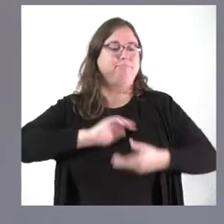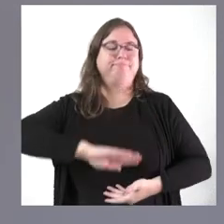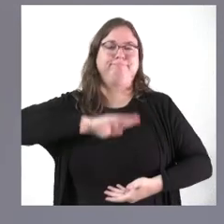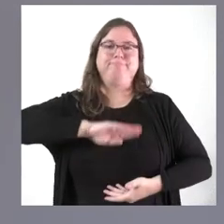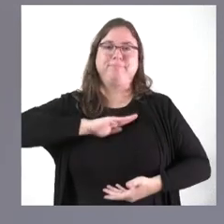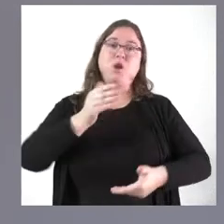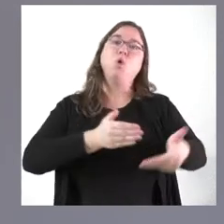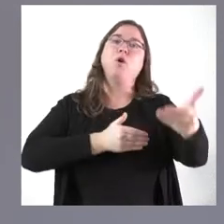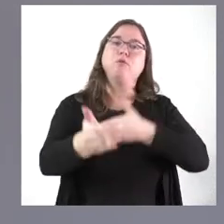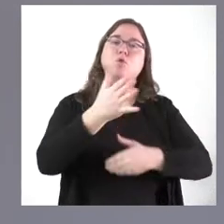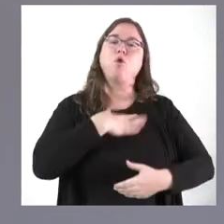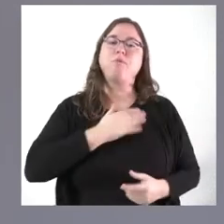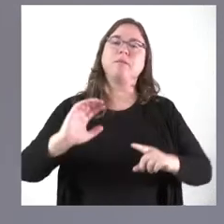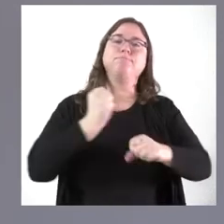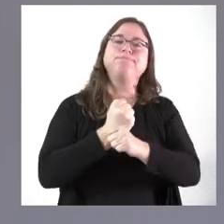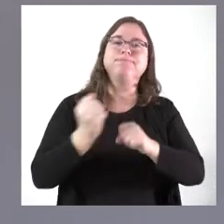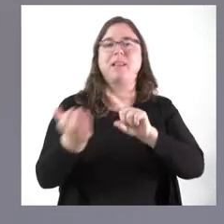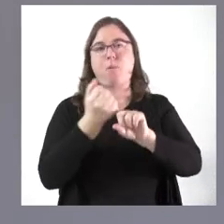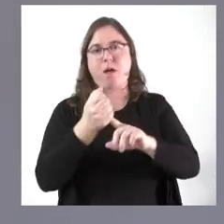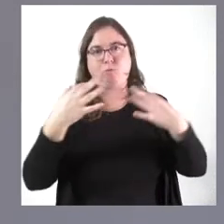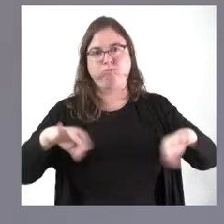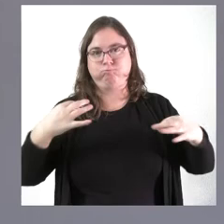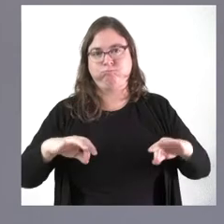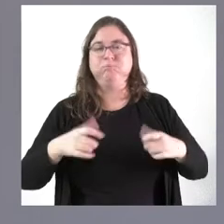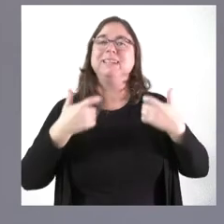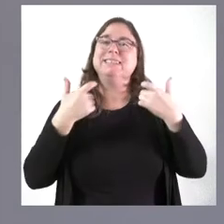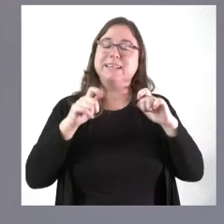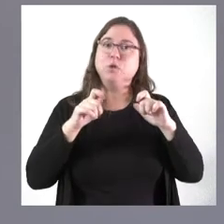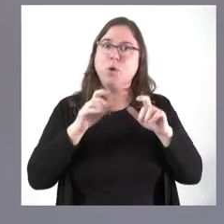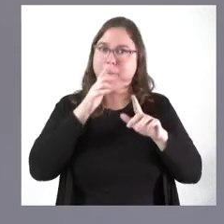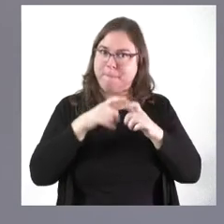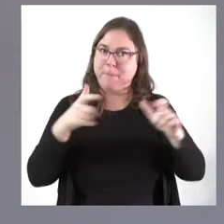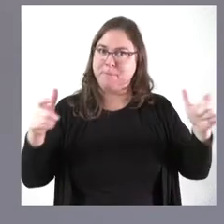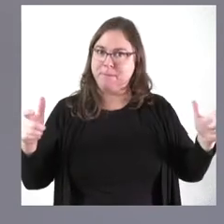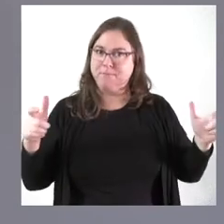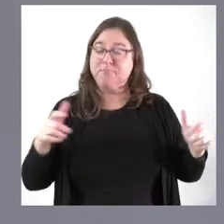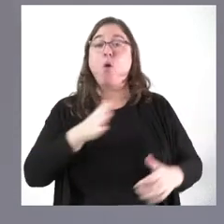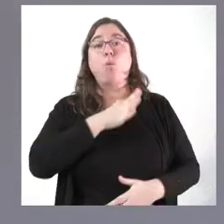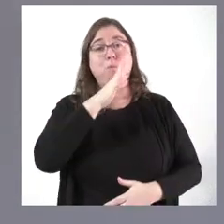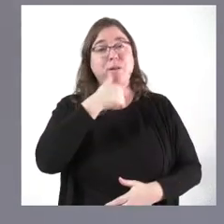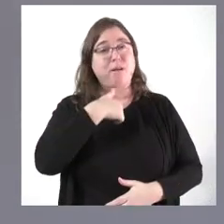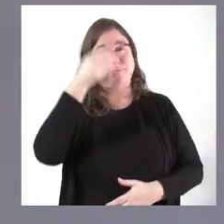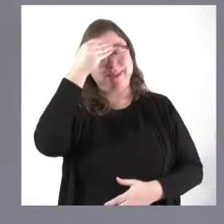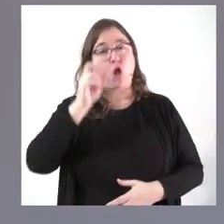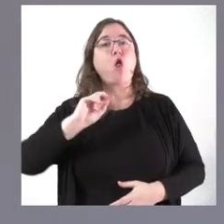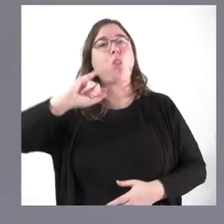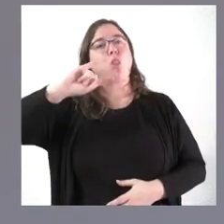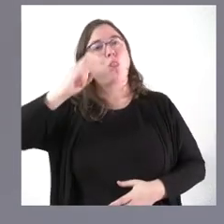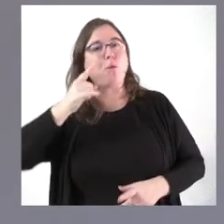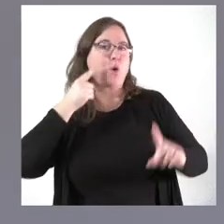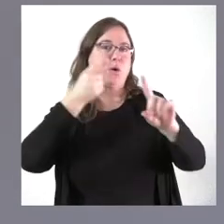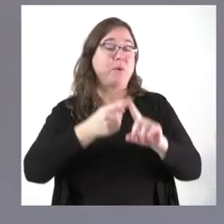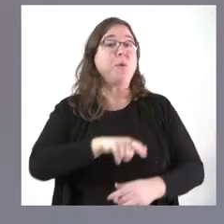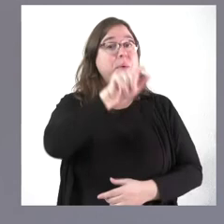luego en el futuro a un puesto de trabajo en un mercado y en un sector que está creciendo Y ese punto de vista conseguimos ese doble objetivo que